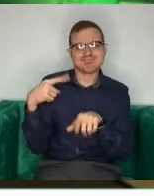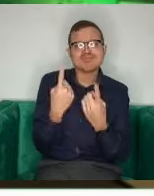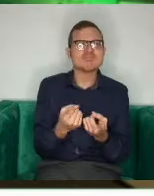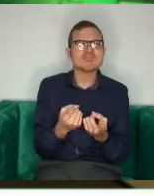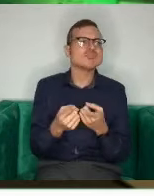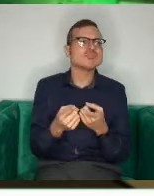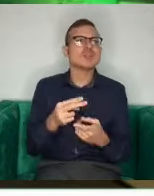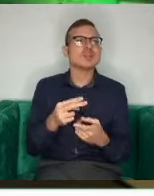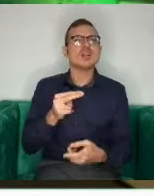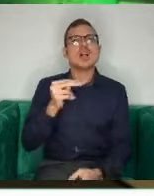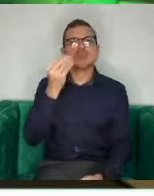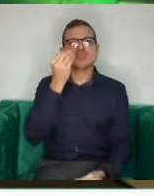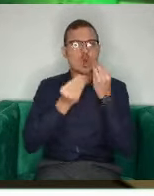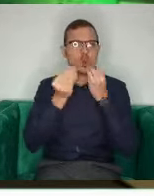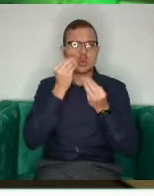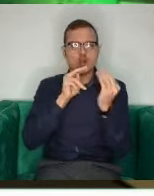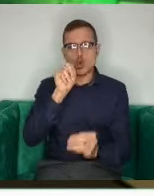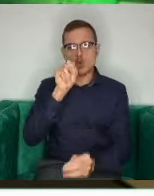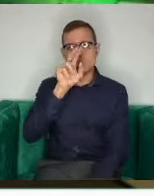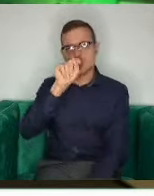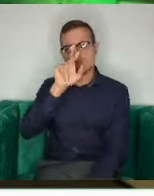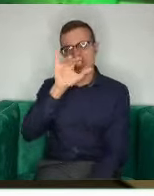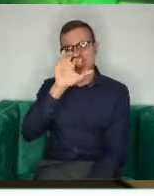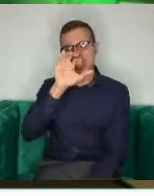sido un tema que se ha